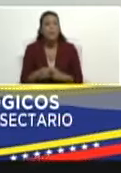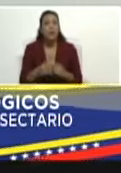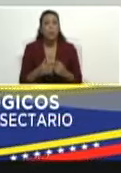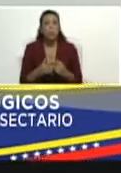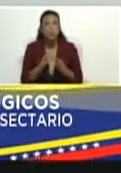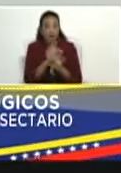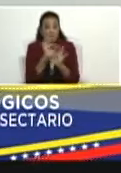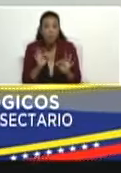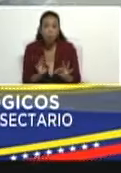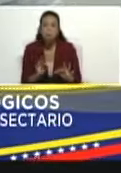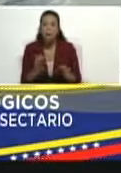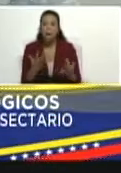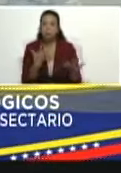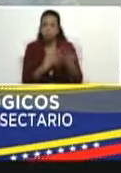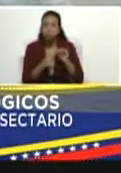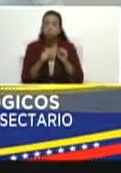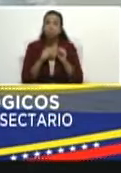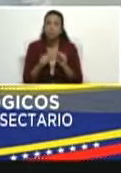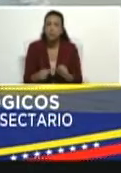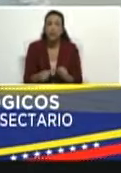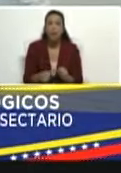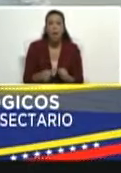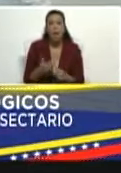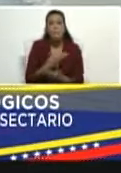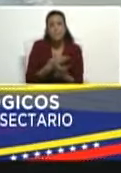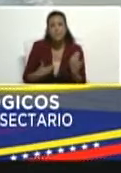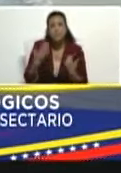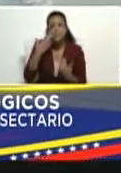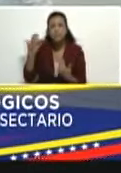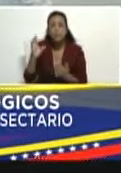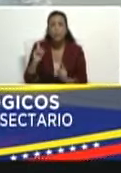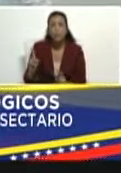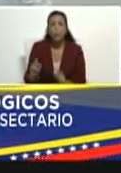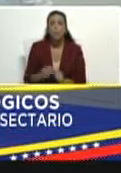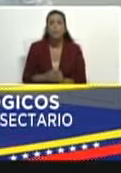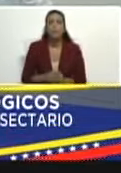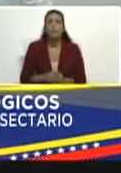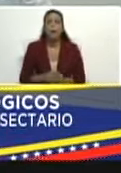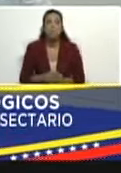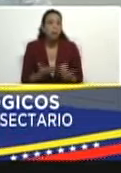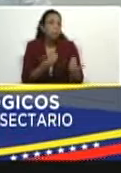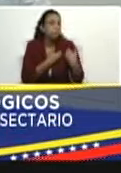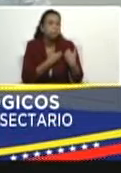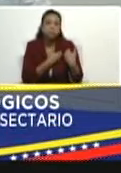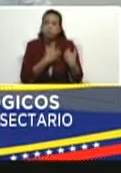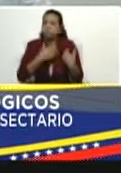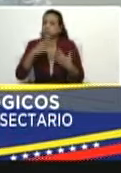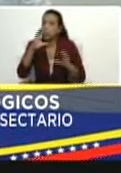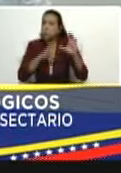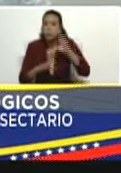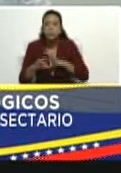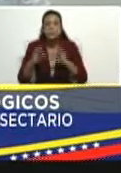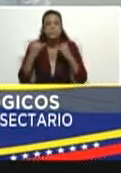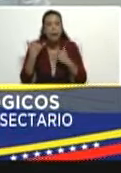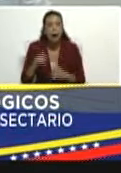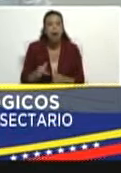no me queda más nada que decirle, presidente, cuente con toda la fuerza científica del país,